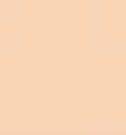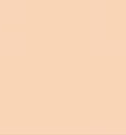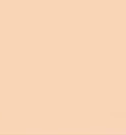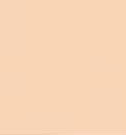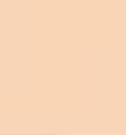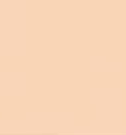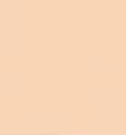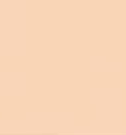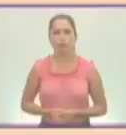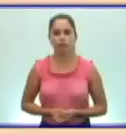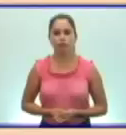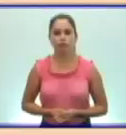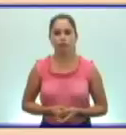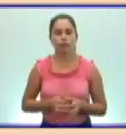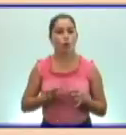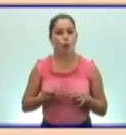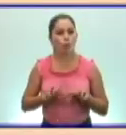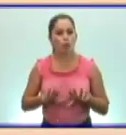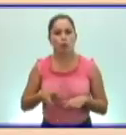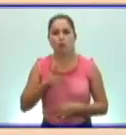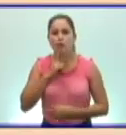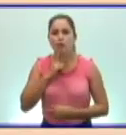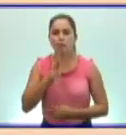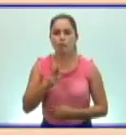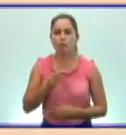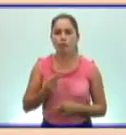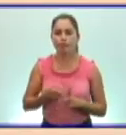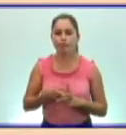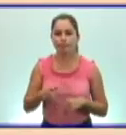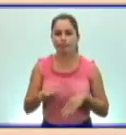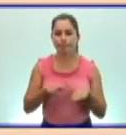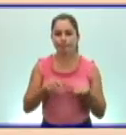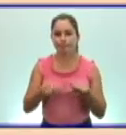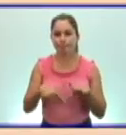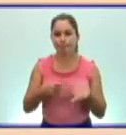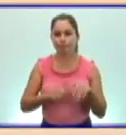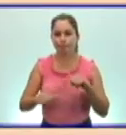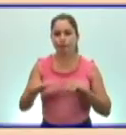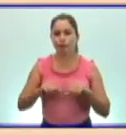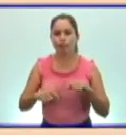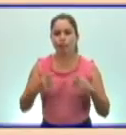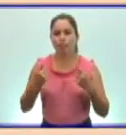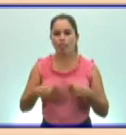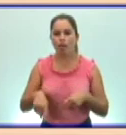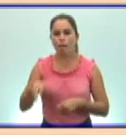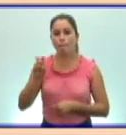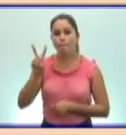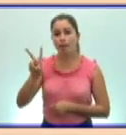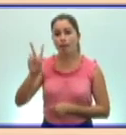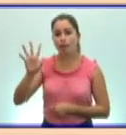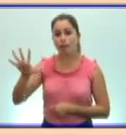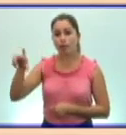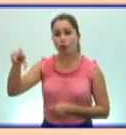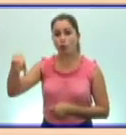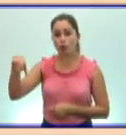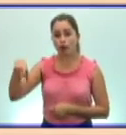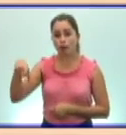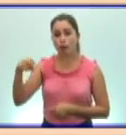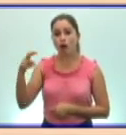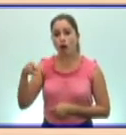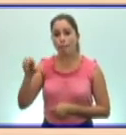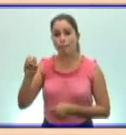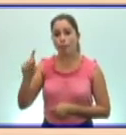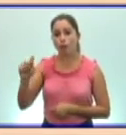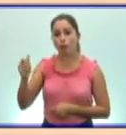Por supuesto, la respuesta para dicha preparación debe utilizarse 25 gramos de permanganato